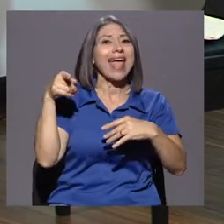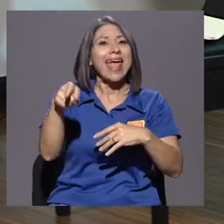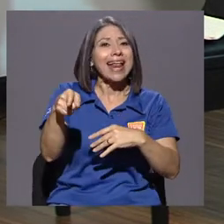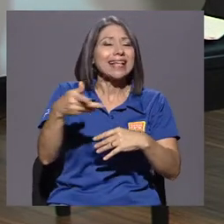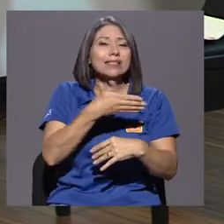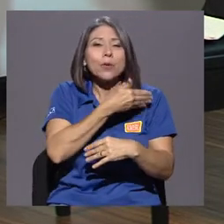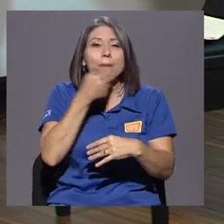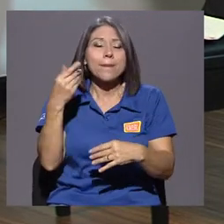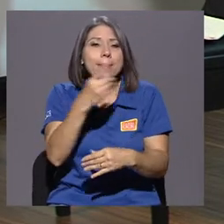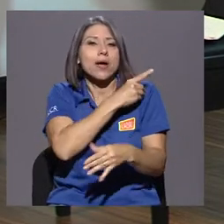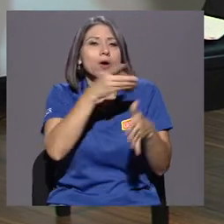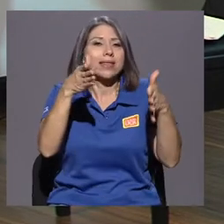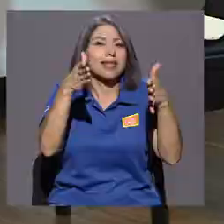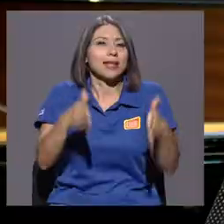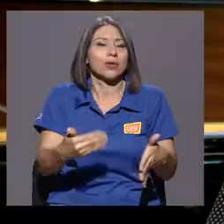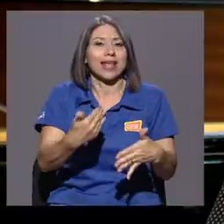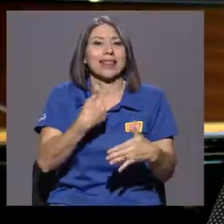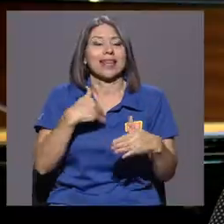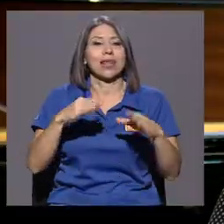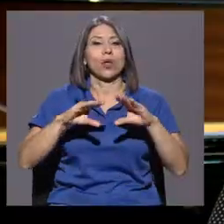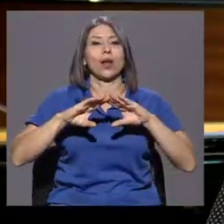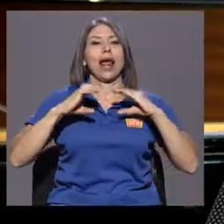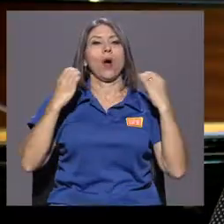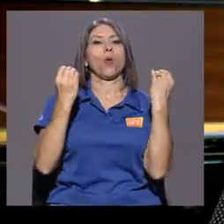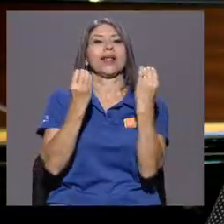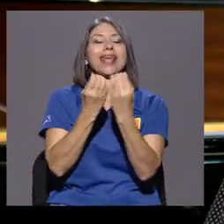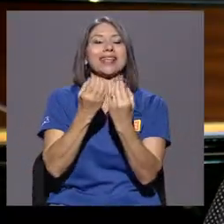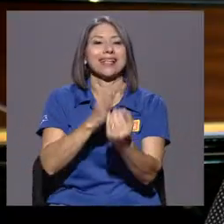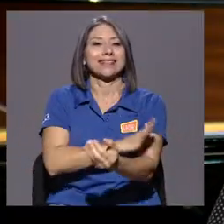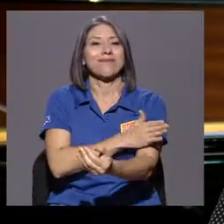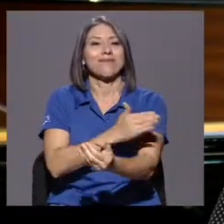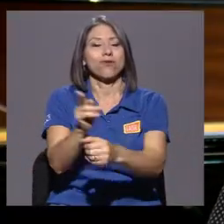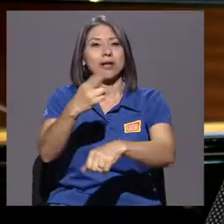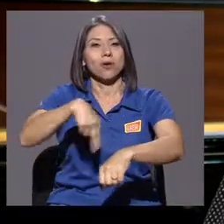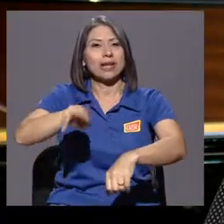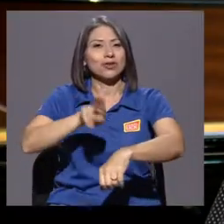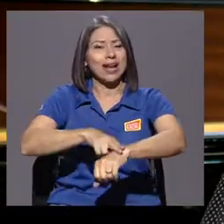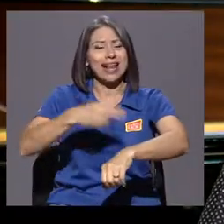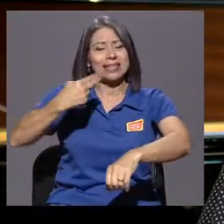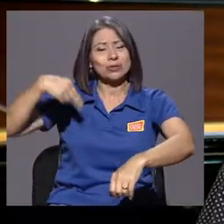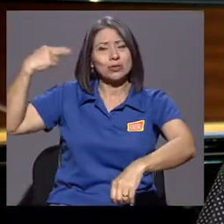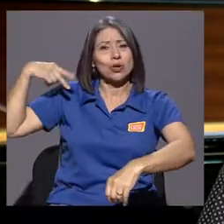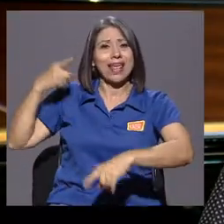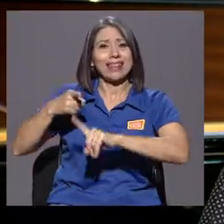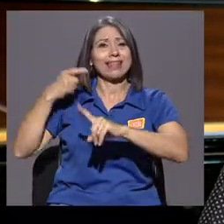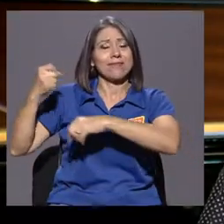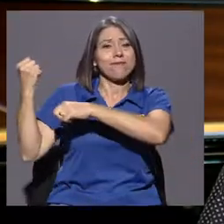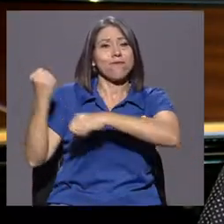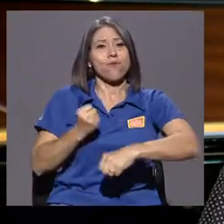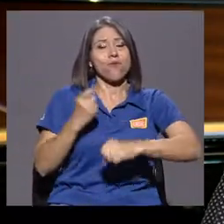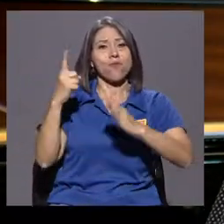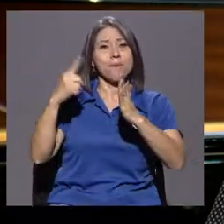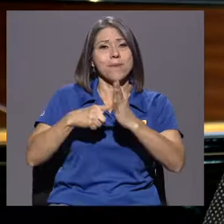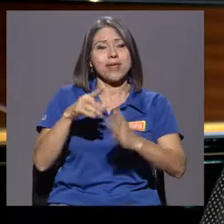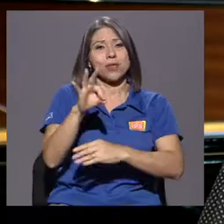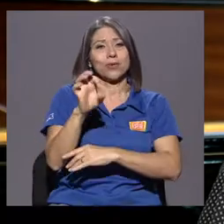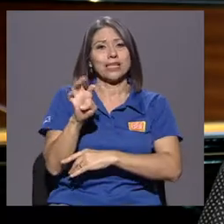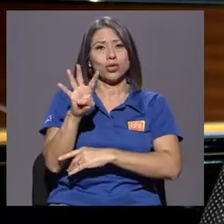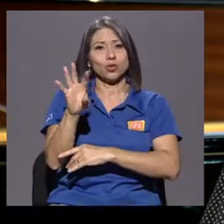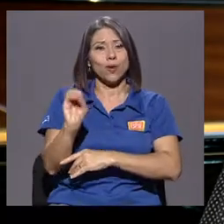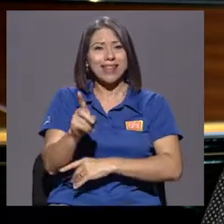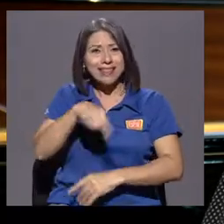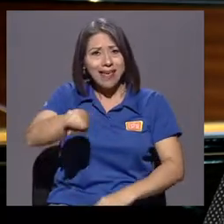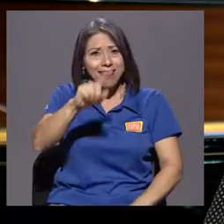el mejor director que ha tenido la orquesta sinfónica nacional en su historia desde que fue fundada en 1940 tengamos eso